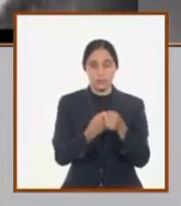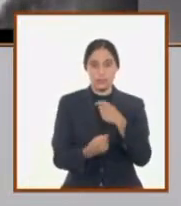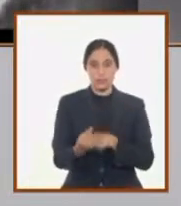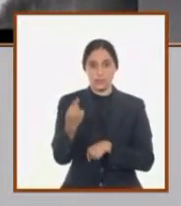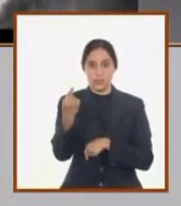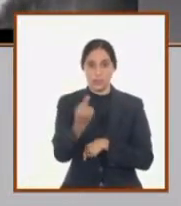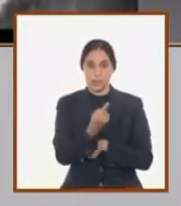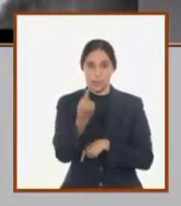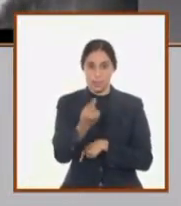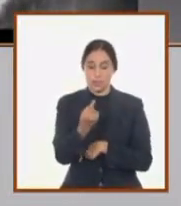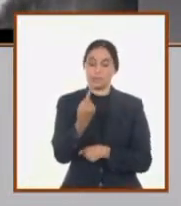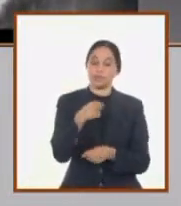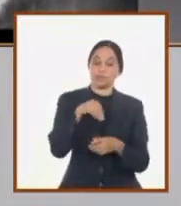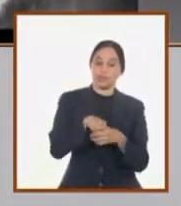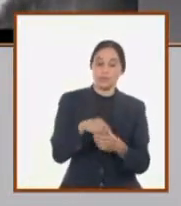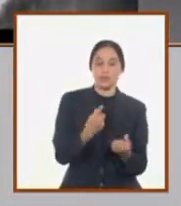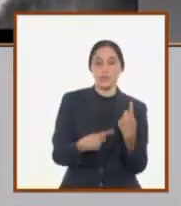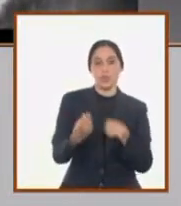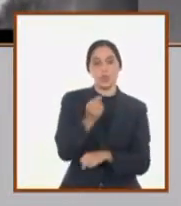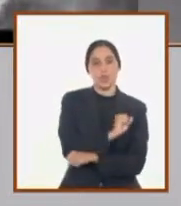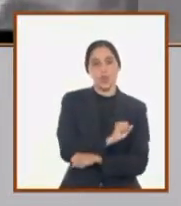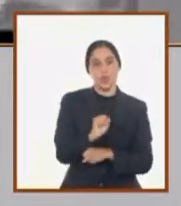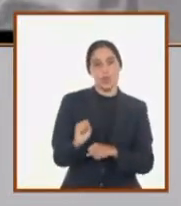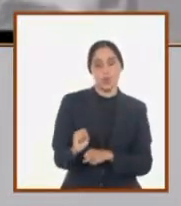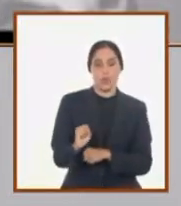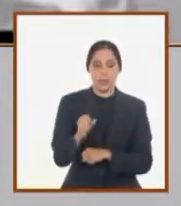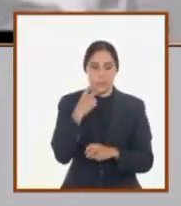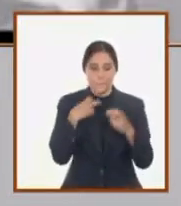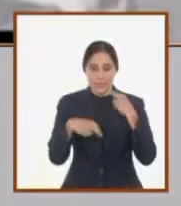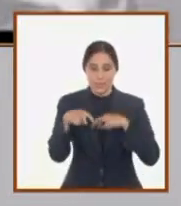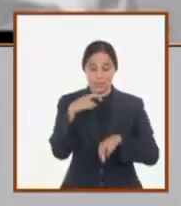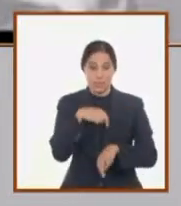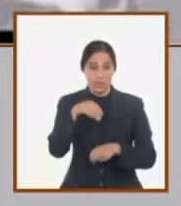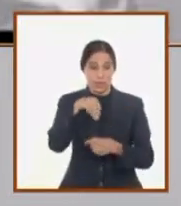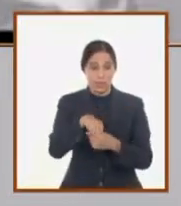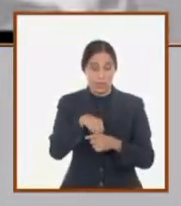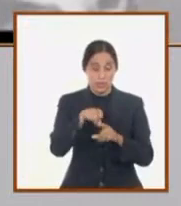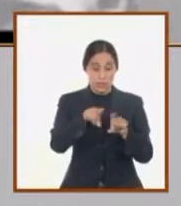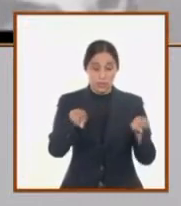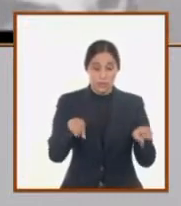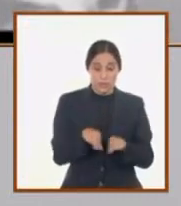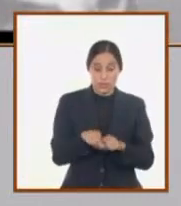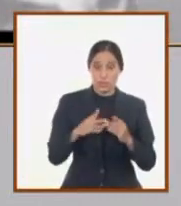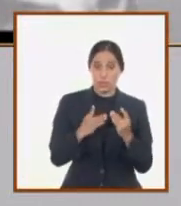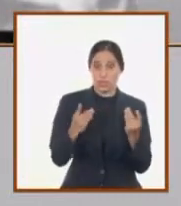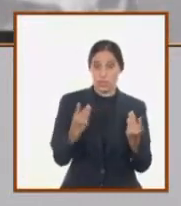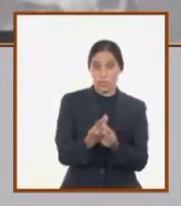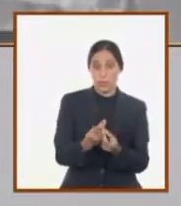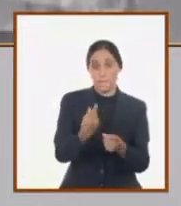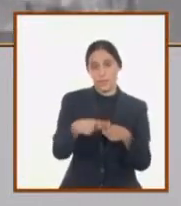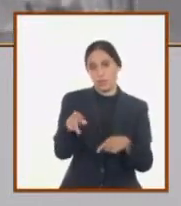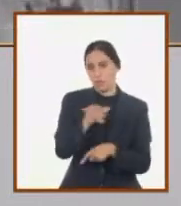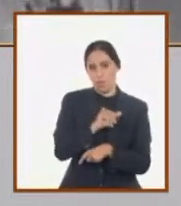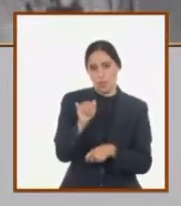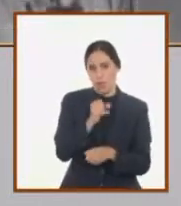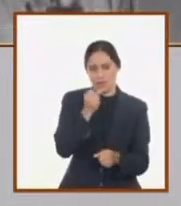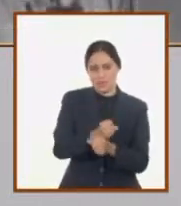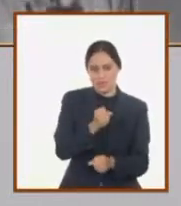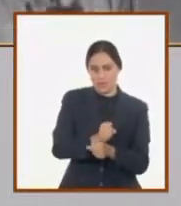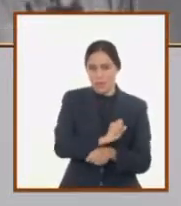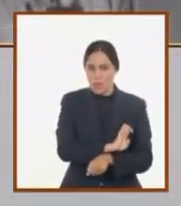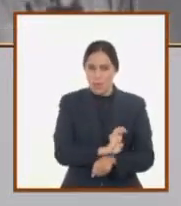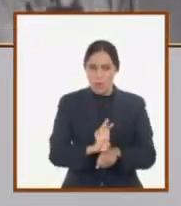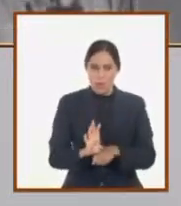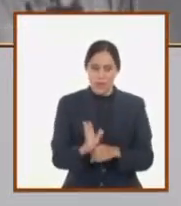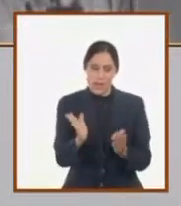pero ese también es uno de los grandes logros desde el punto de vista investigativo de la oficina pero también se ha trabajado la vi la hora de Celia Está el libro Celia